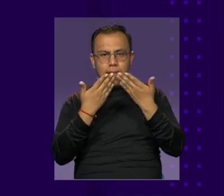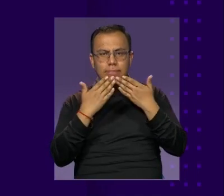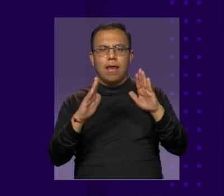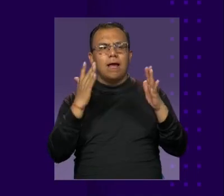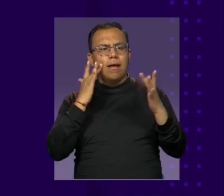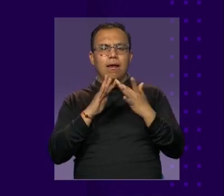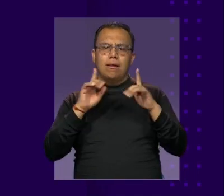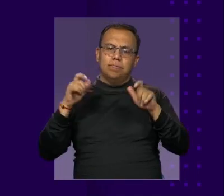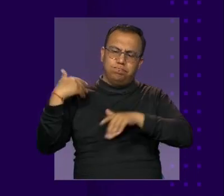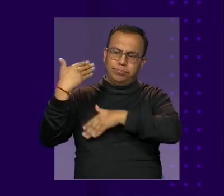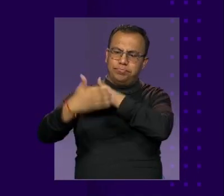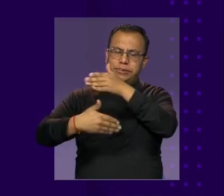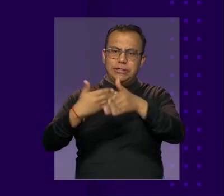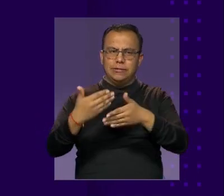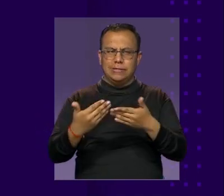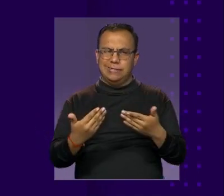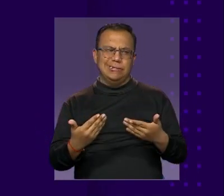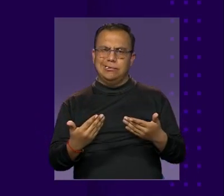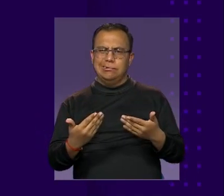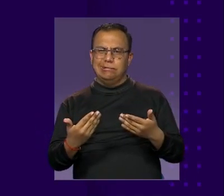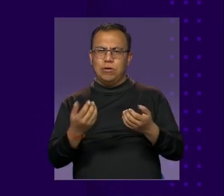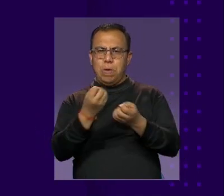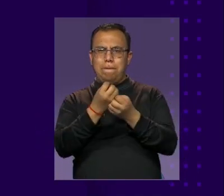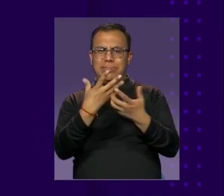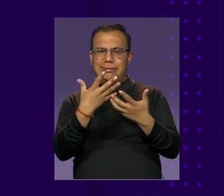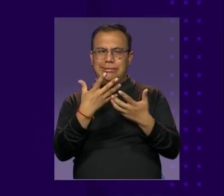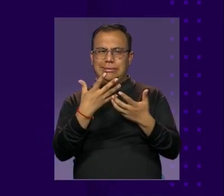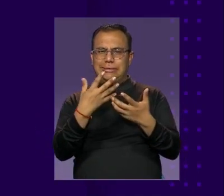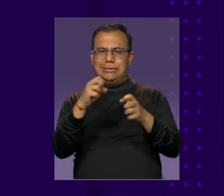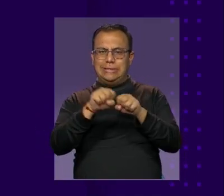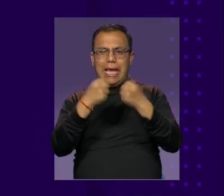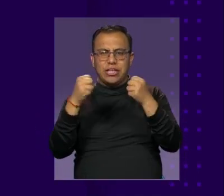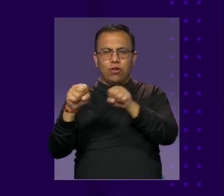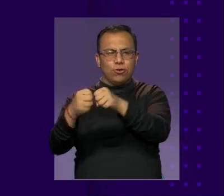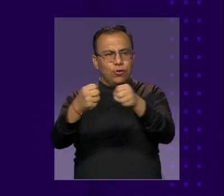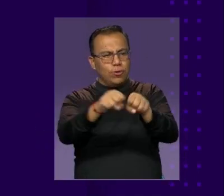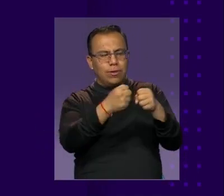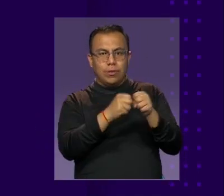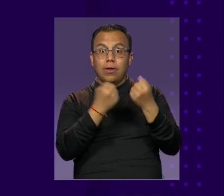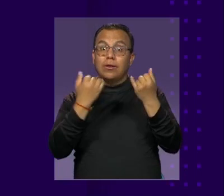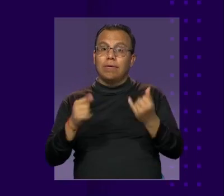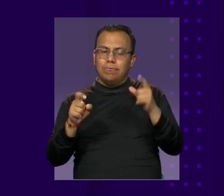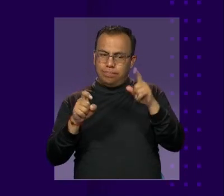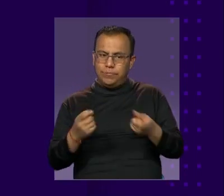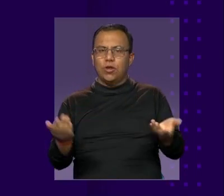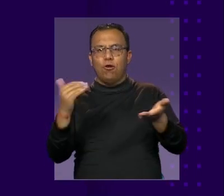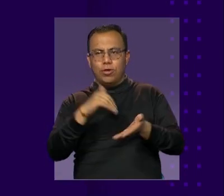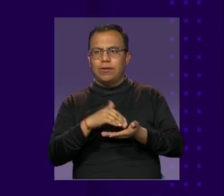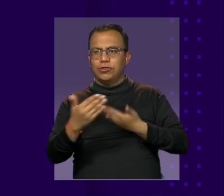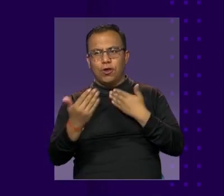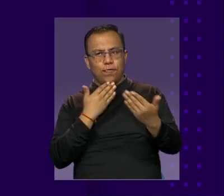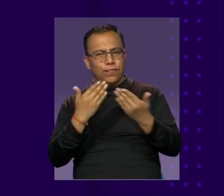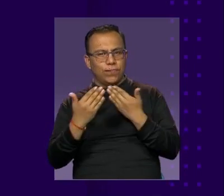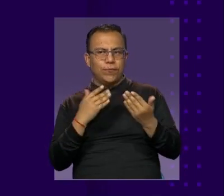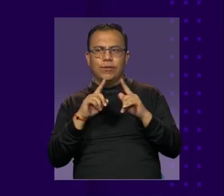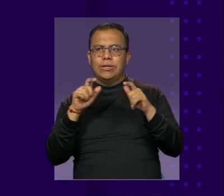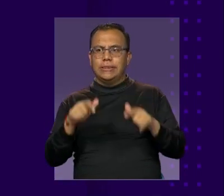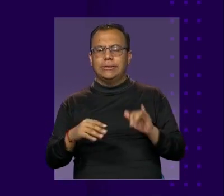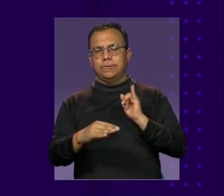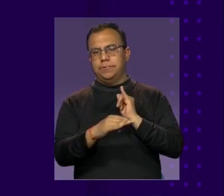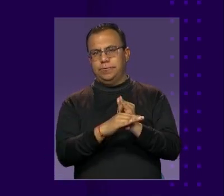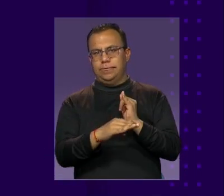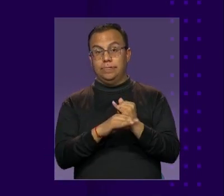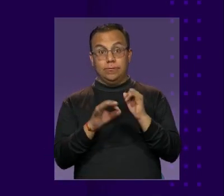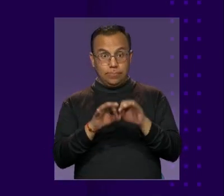pues esto genera rupturas que nos hacen mucho daño. Necesitamos recuperar la confianza en instituciones